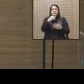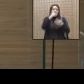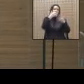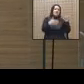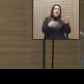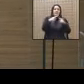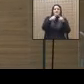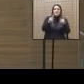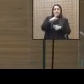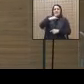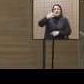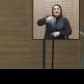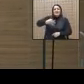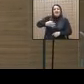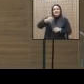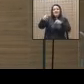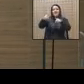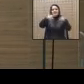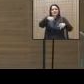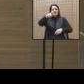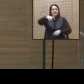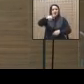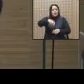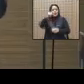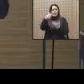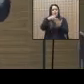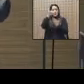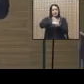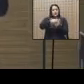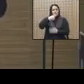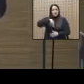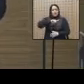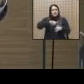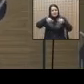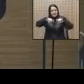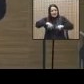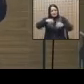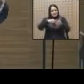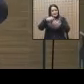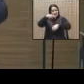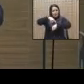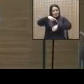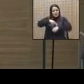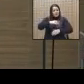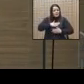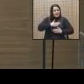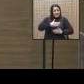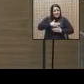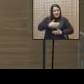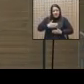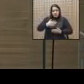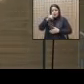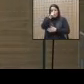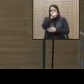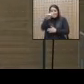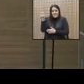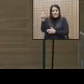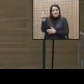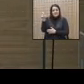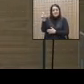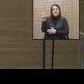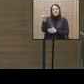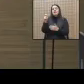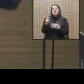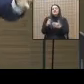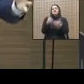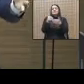de la gente requiere otros proyectos y que estamos en este momento dedicándonos un mes y a las puertas